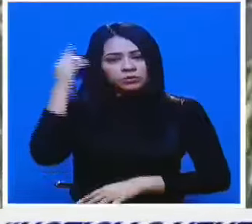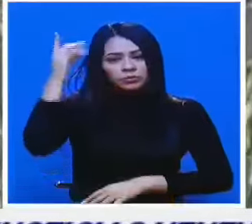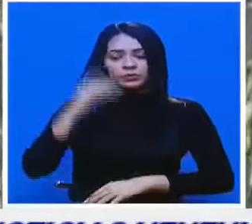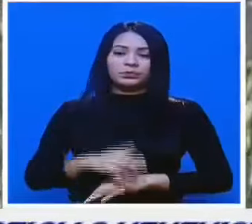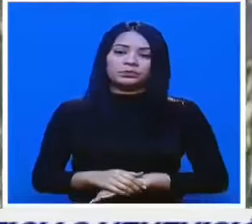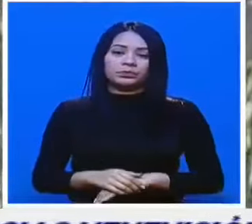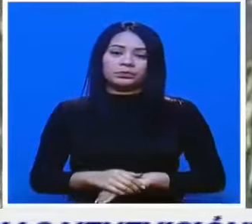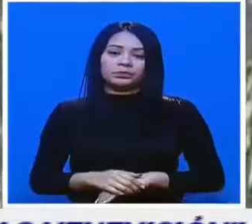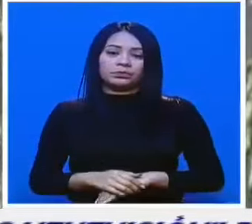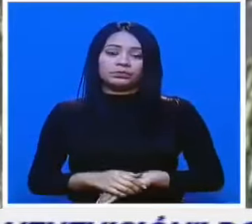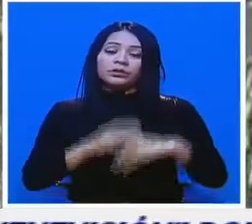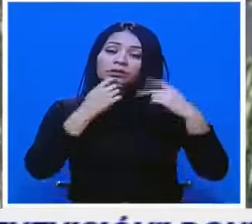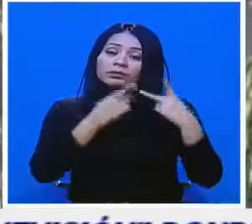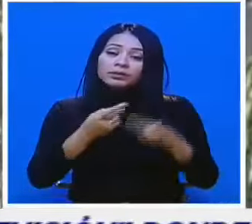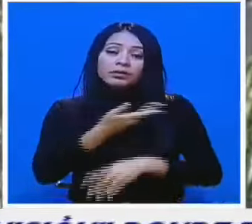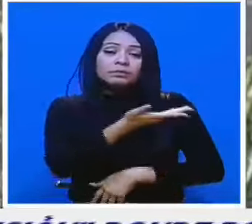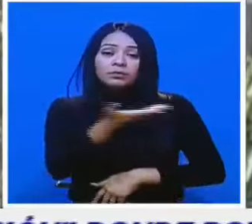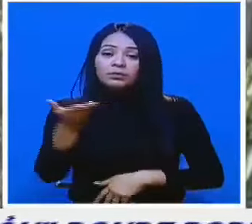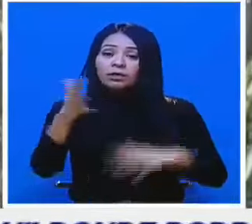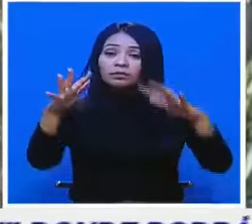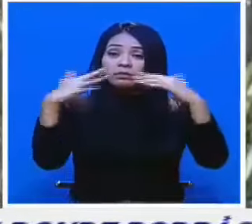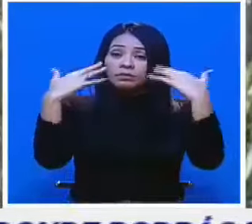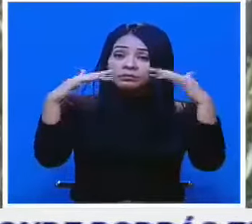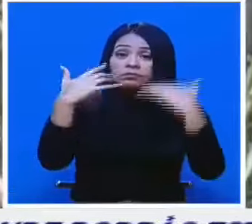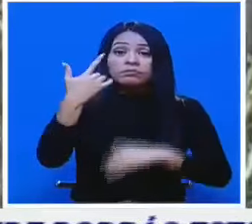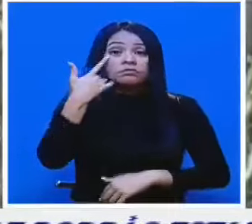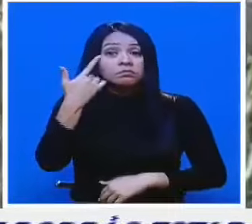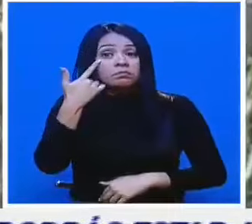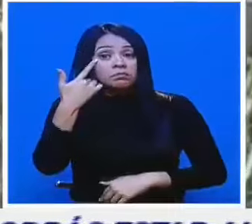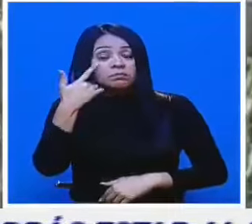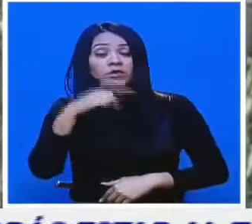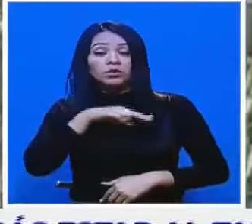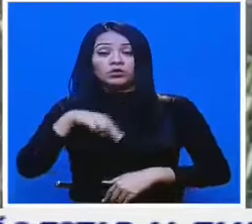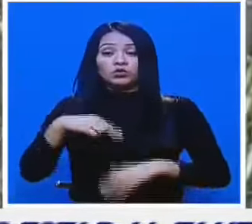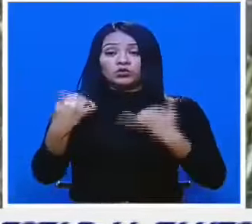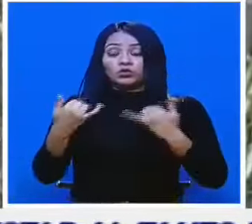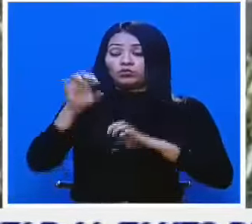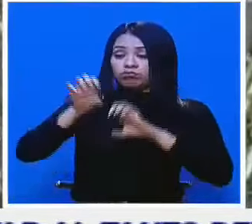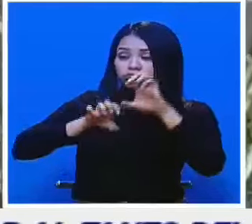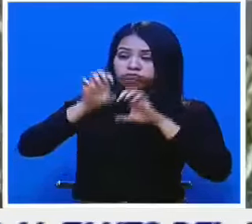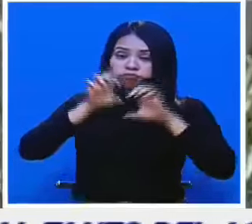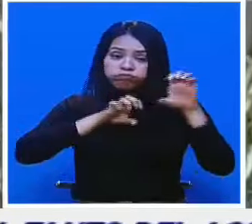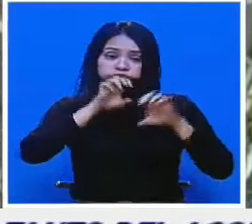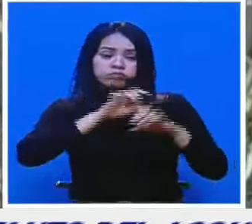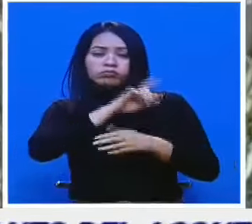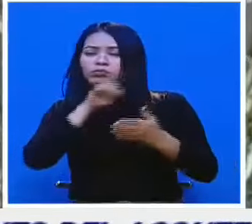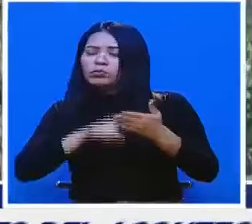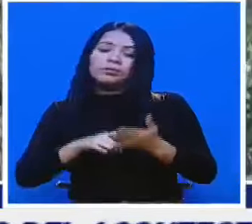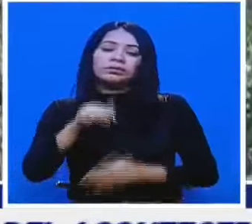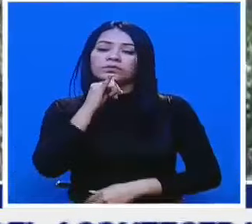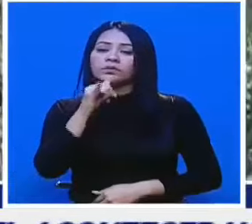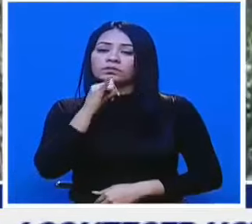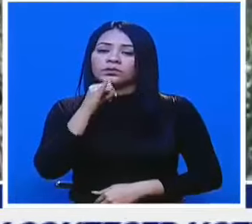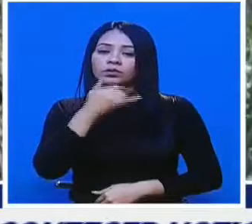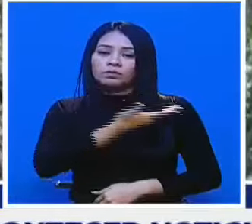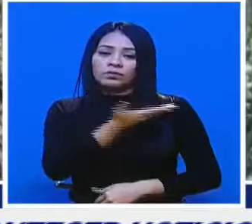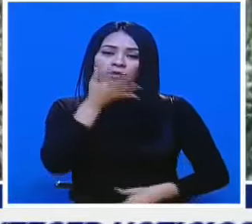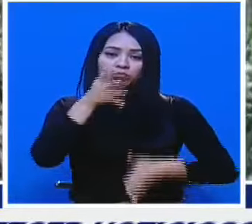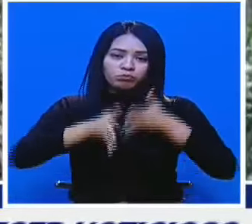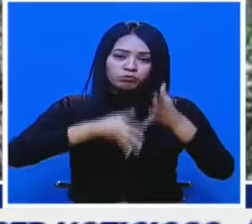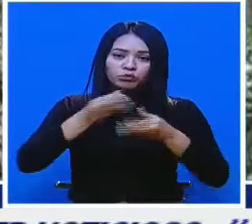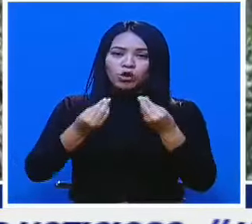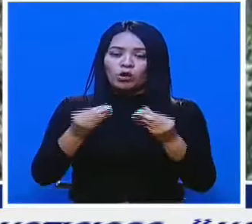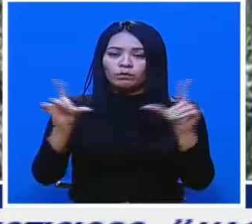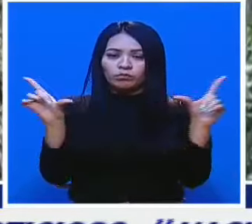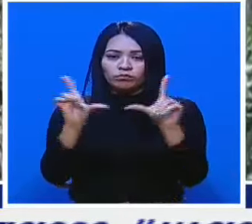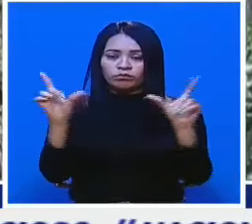a toda nuestra audiencia a estar bien atentos. Nosotros estamos monitoreando comunicacionalmente la información para llevársela a ustedes a